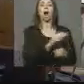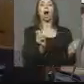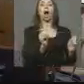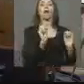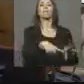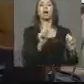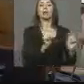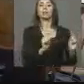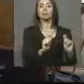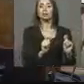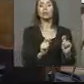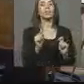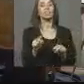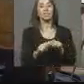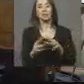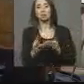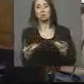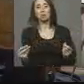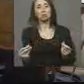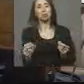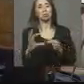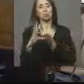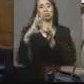son soluciones que no van de la mano con eso.